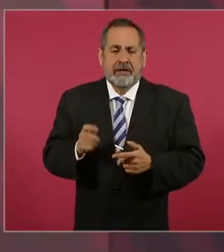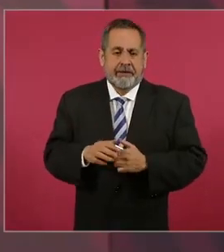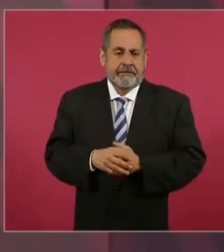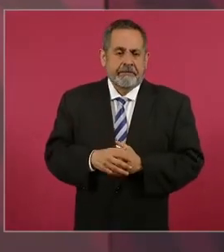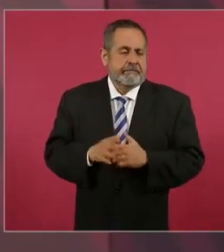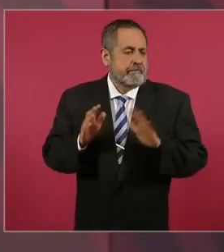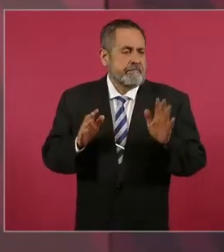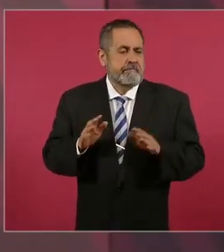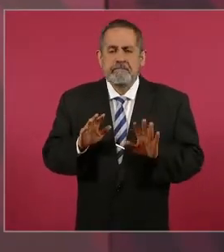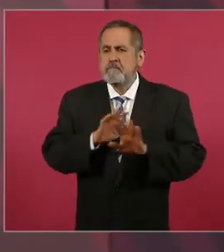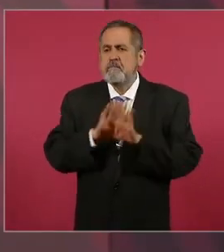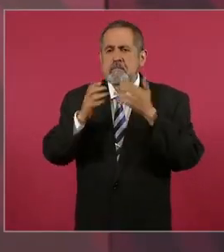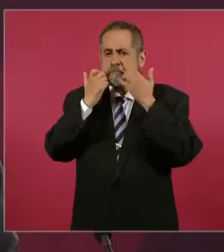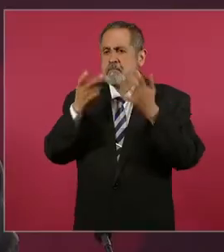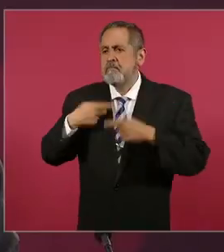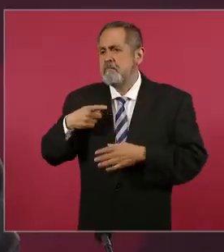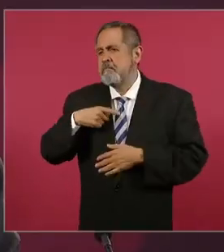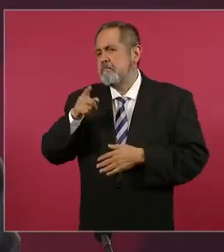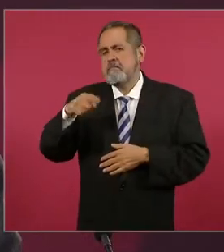cualquier persona,